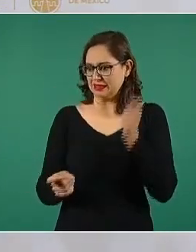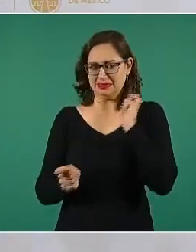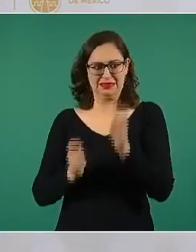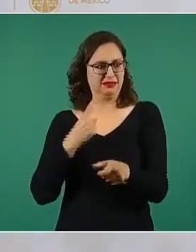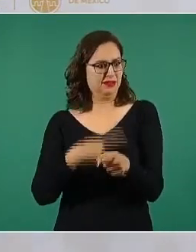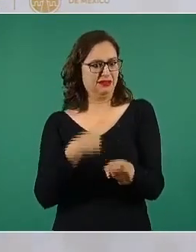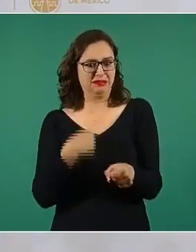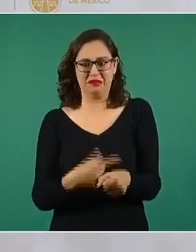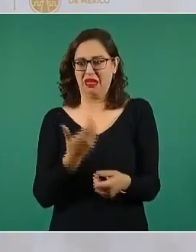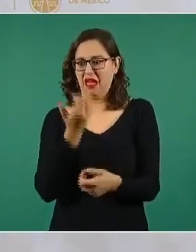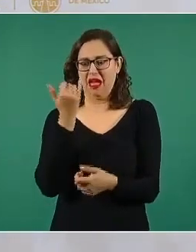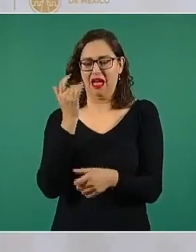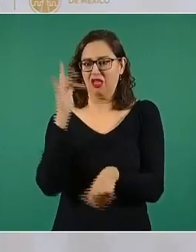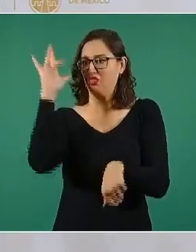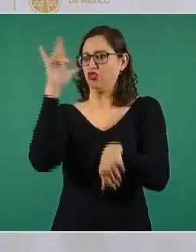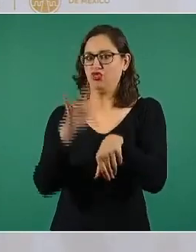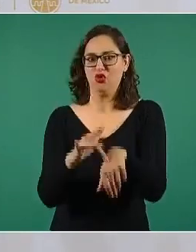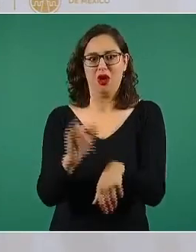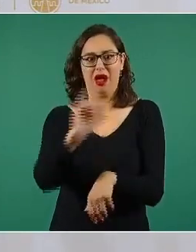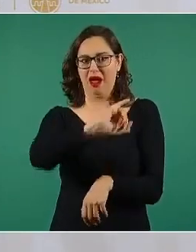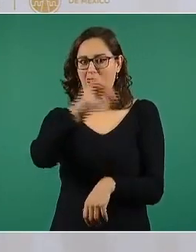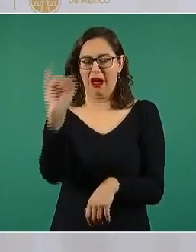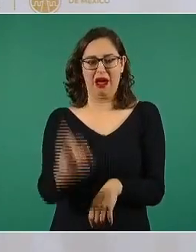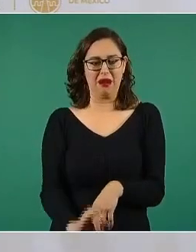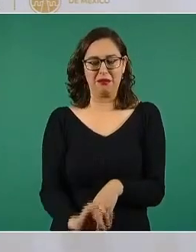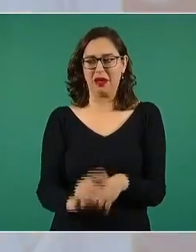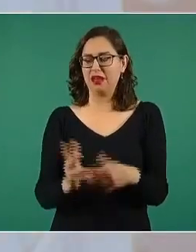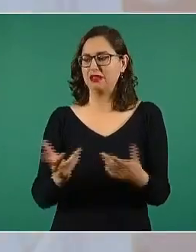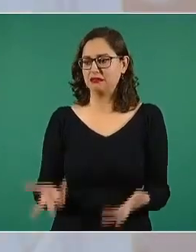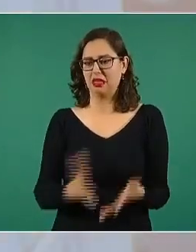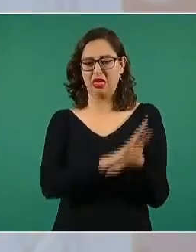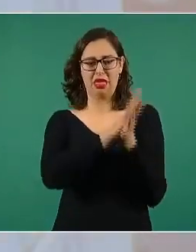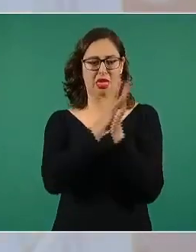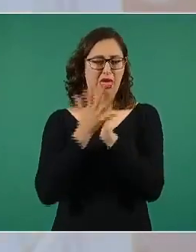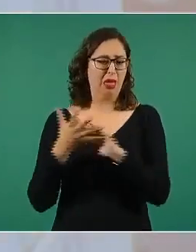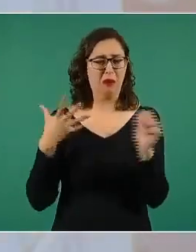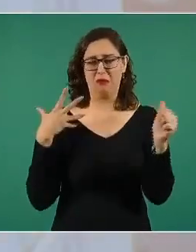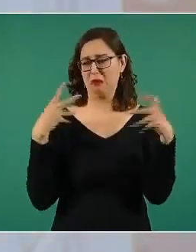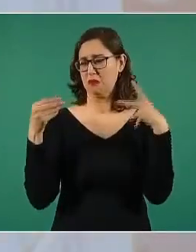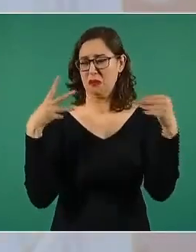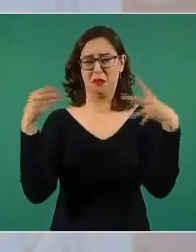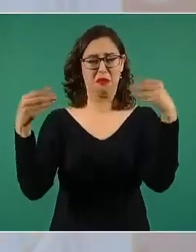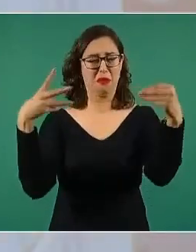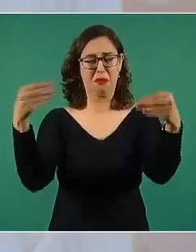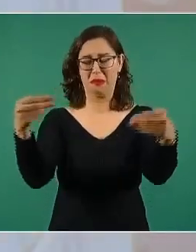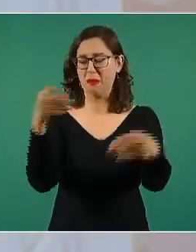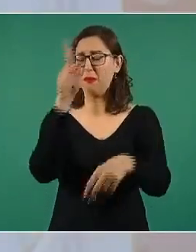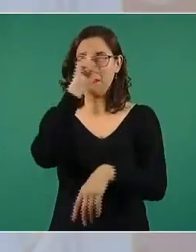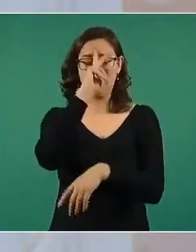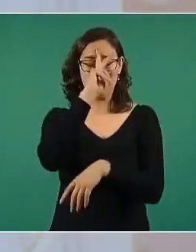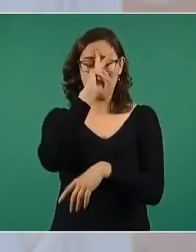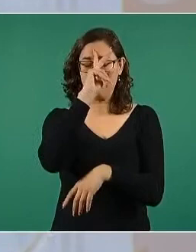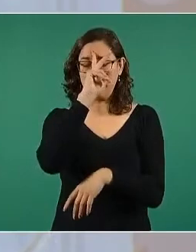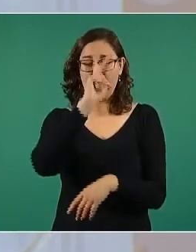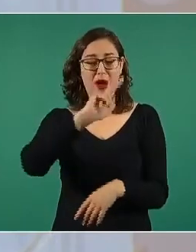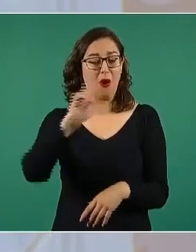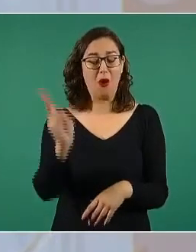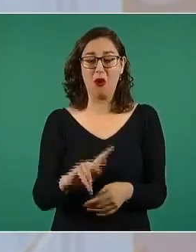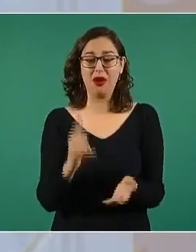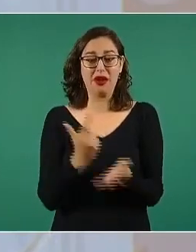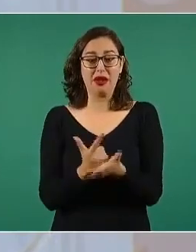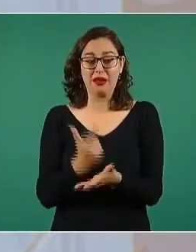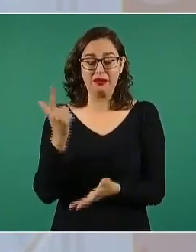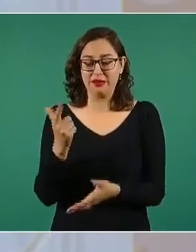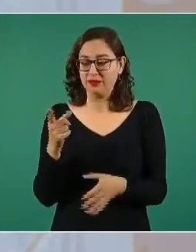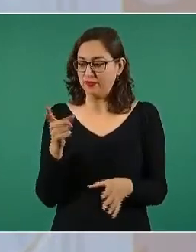enfrentar y se convertían en terribles epidemias. La gente contagiada no